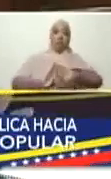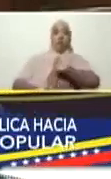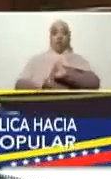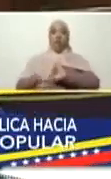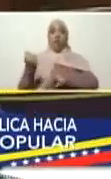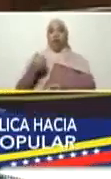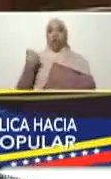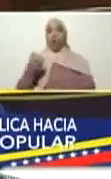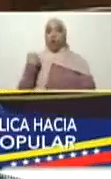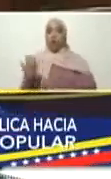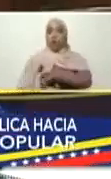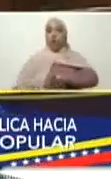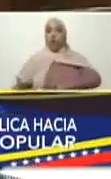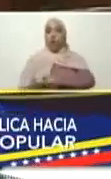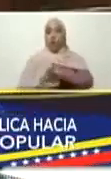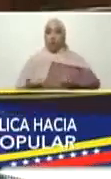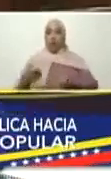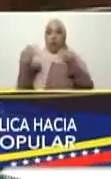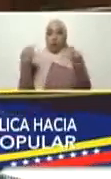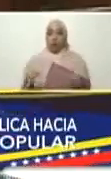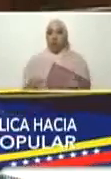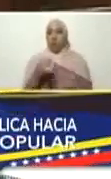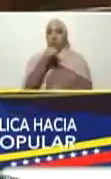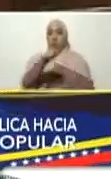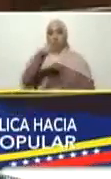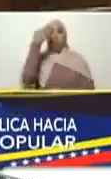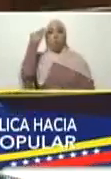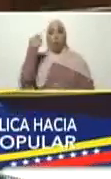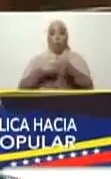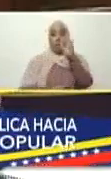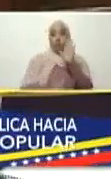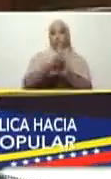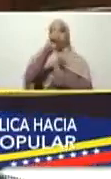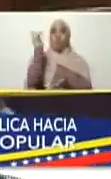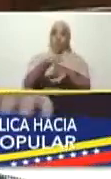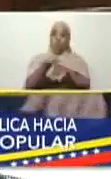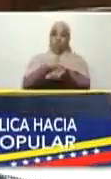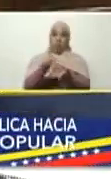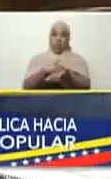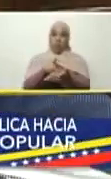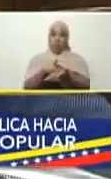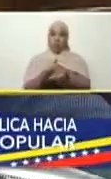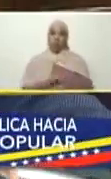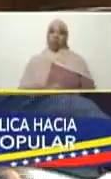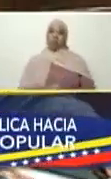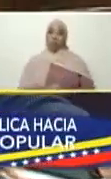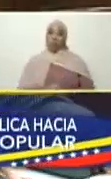cualquier mecanismo de democracia delegada y podamos construir la participativa y protagónica?